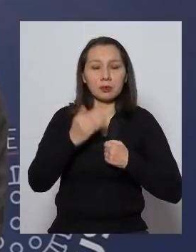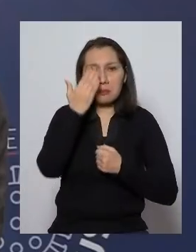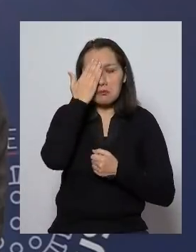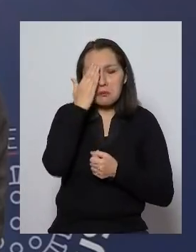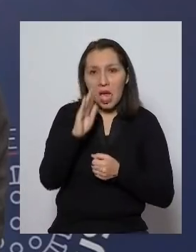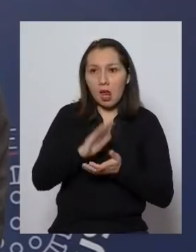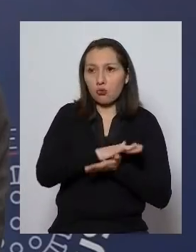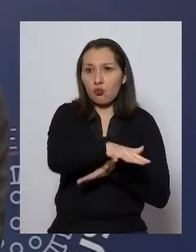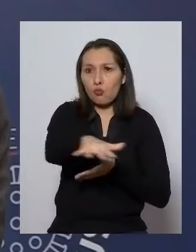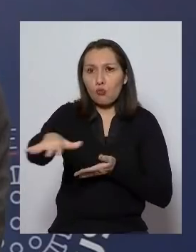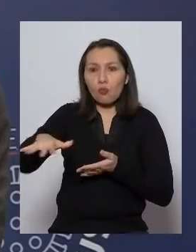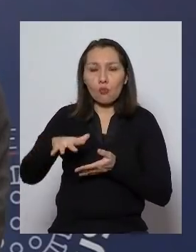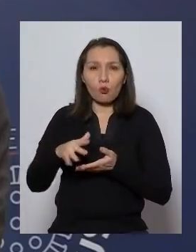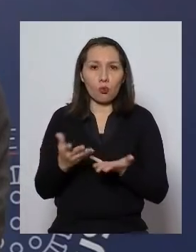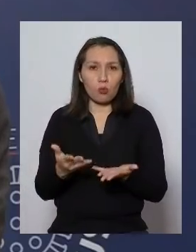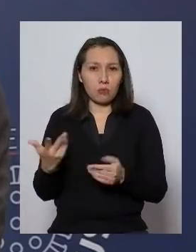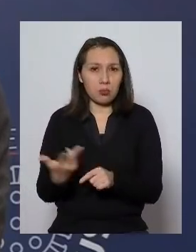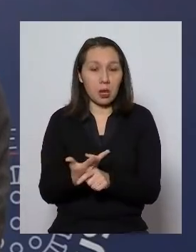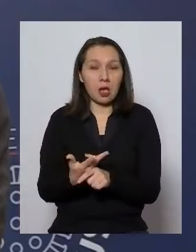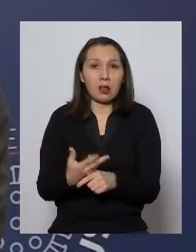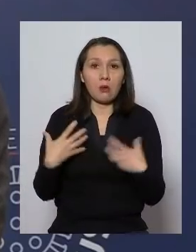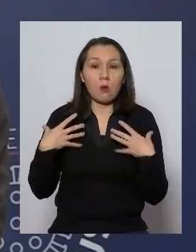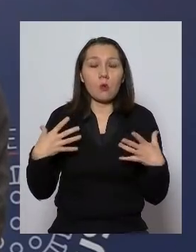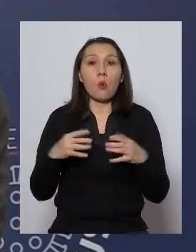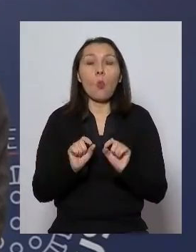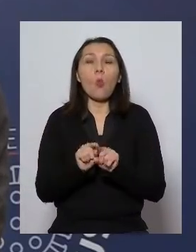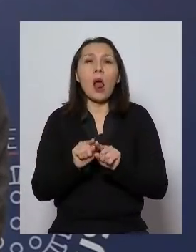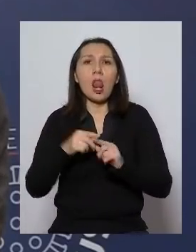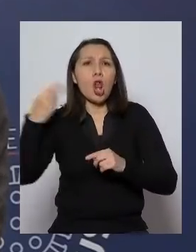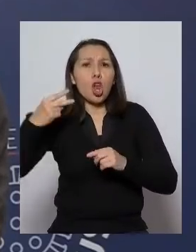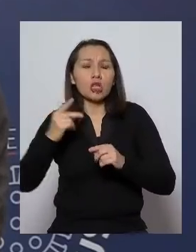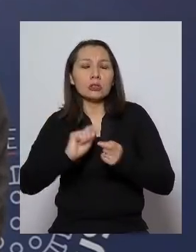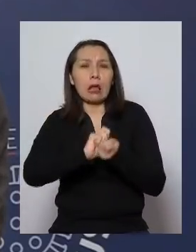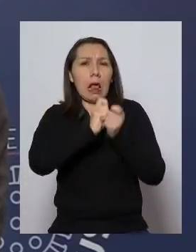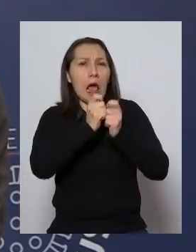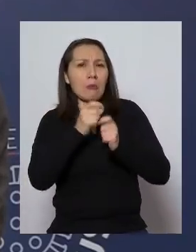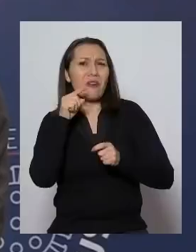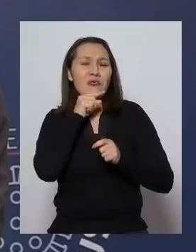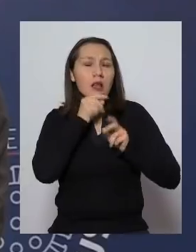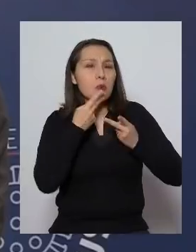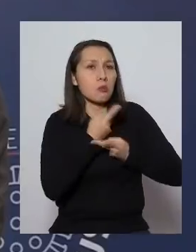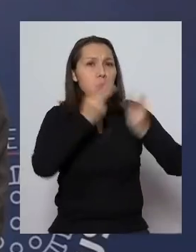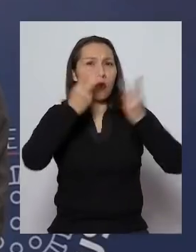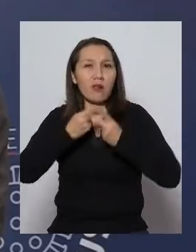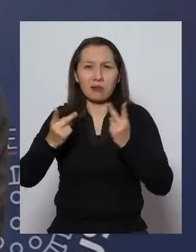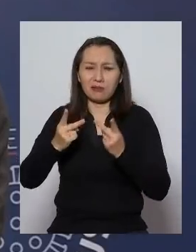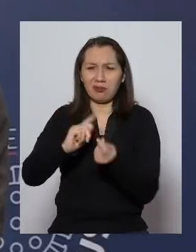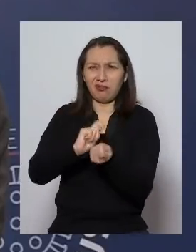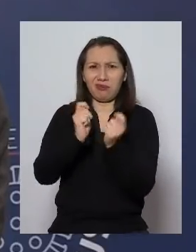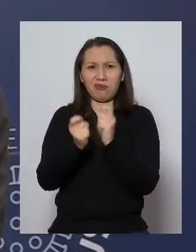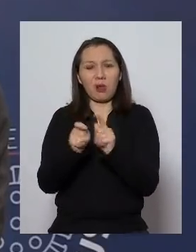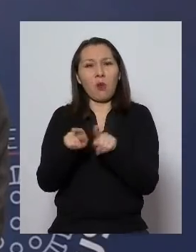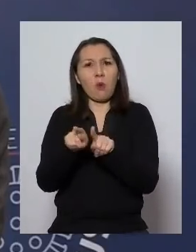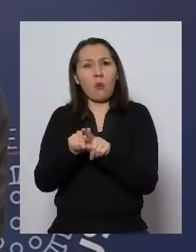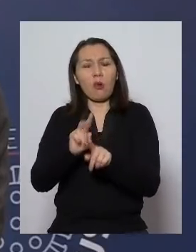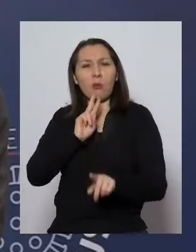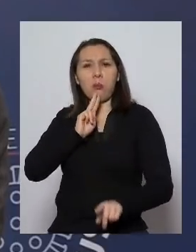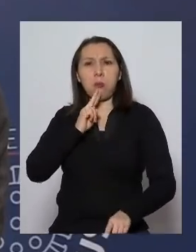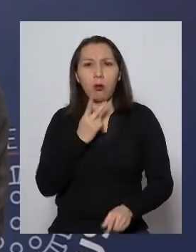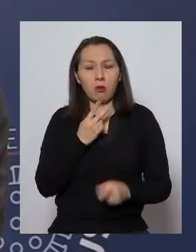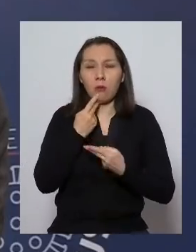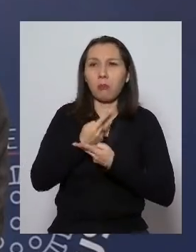dañina para todos. Exagerando noticias, transmitiendo noticias falsas, haciéndose eco de